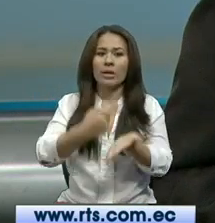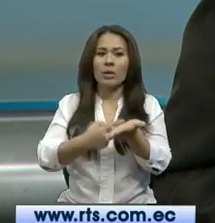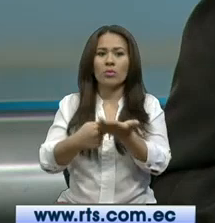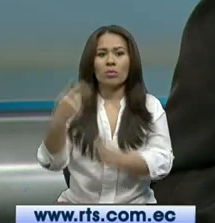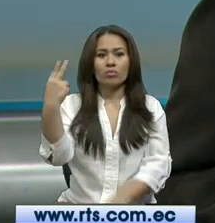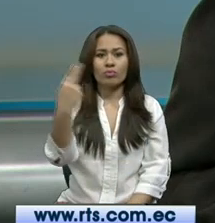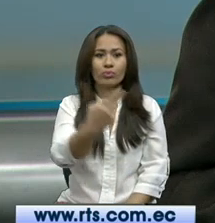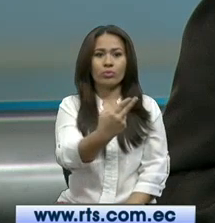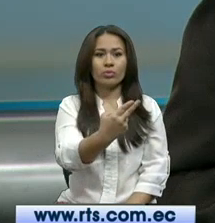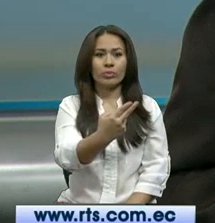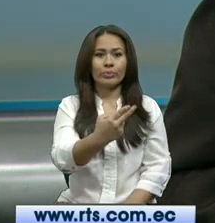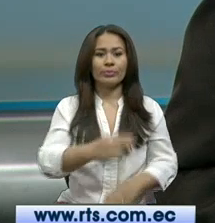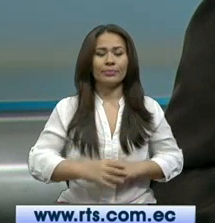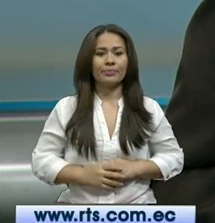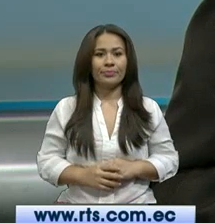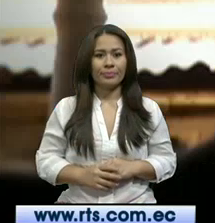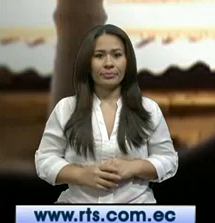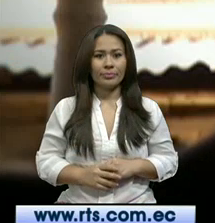ella.